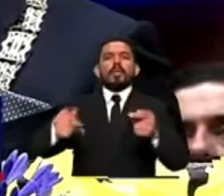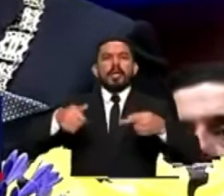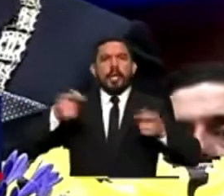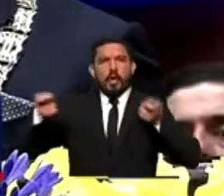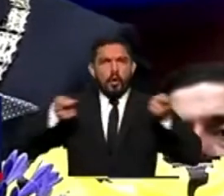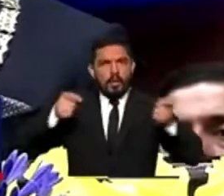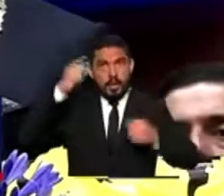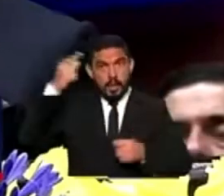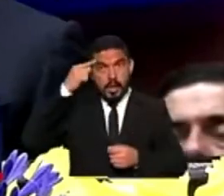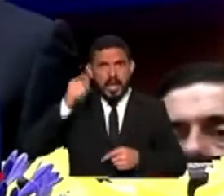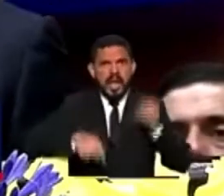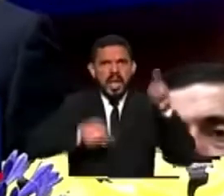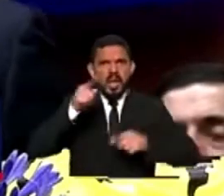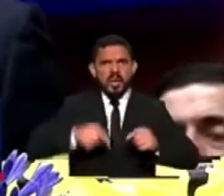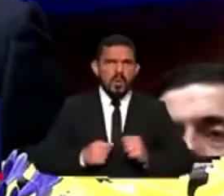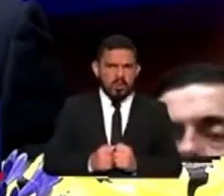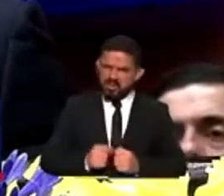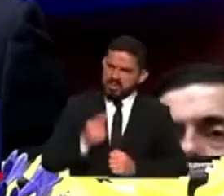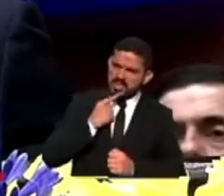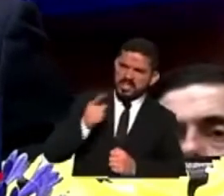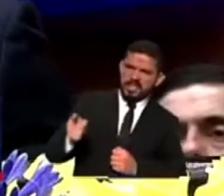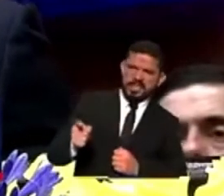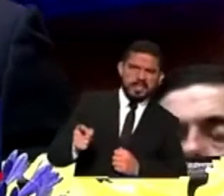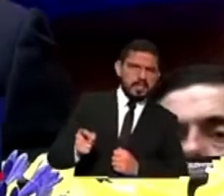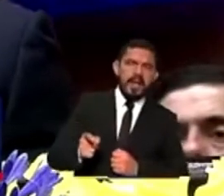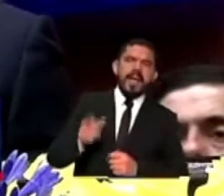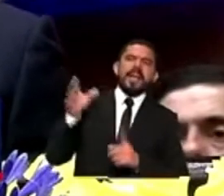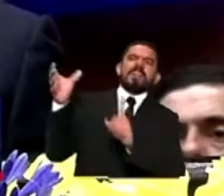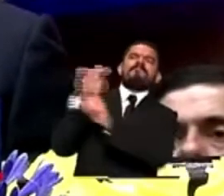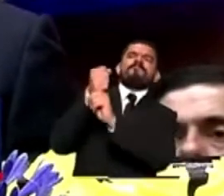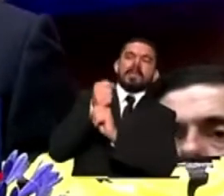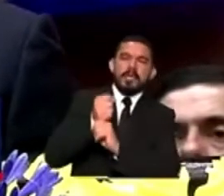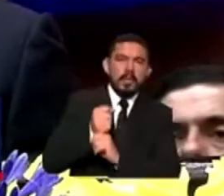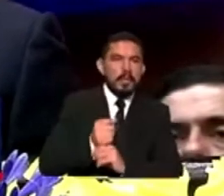que busquen atraparme en viejos esquemas, fracasarán.